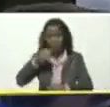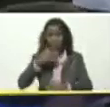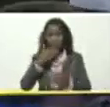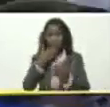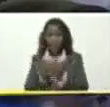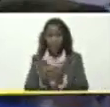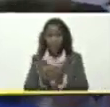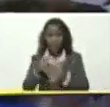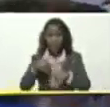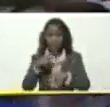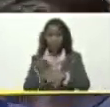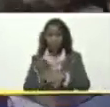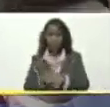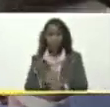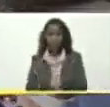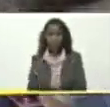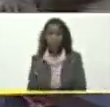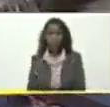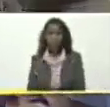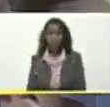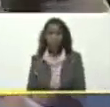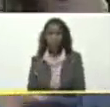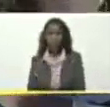gracias por este momento.